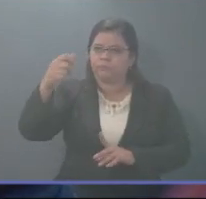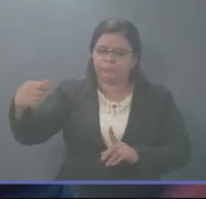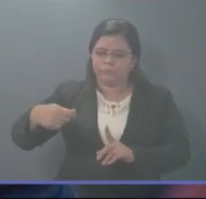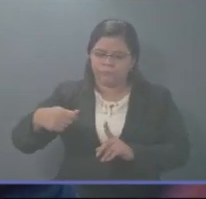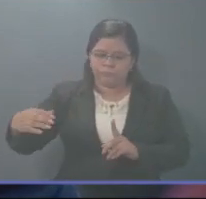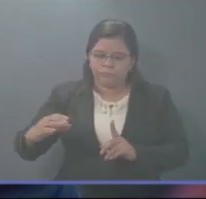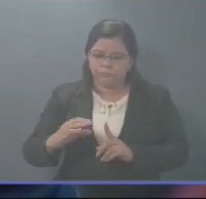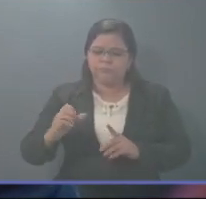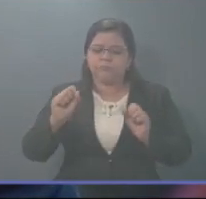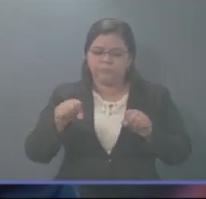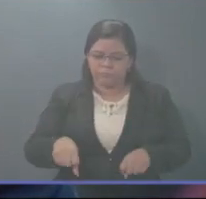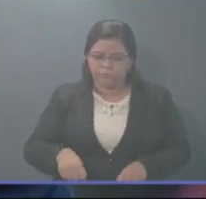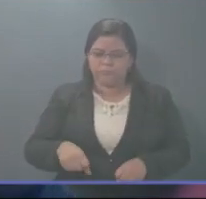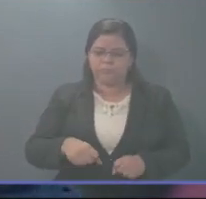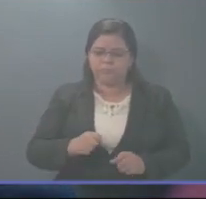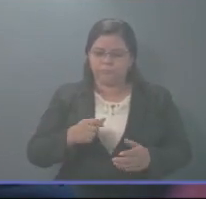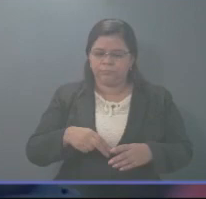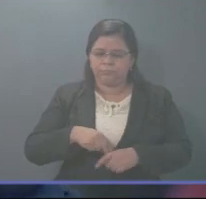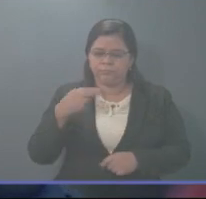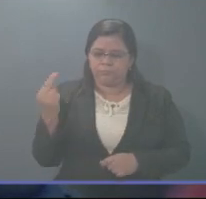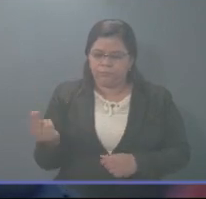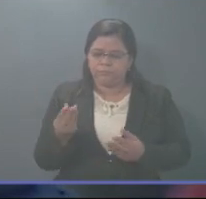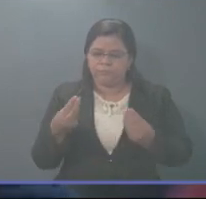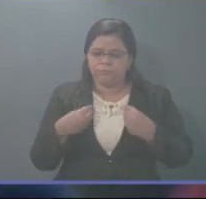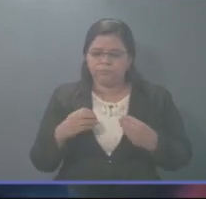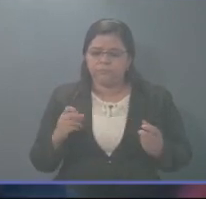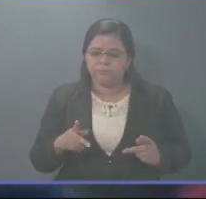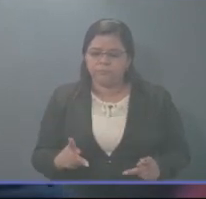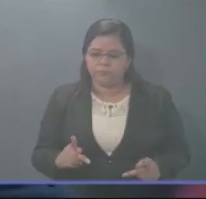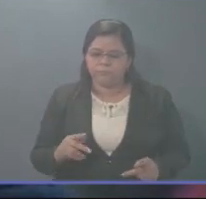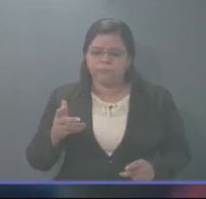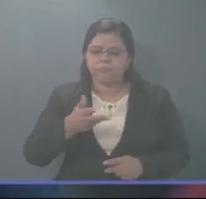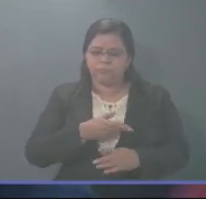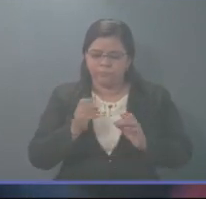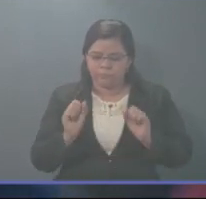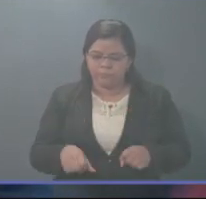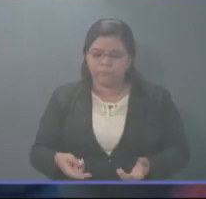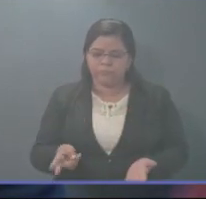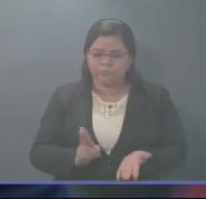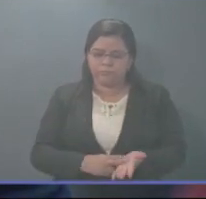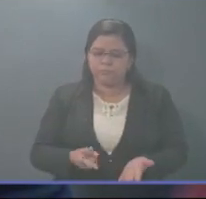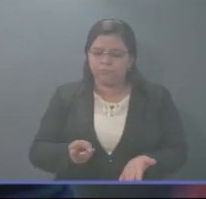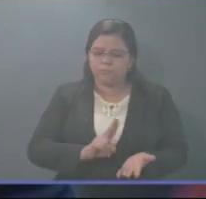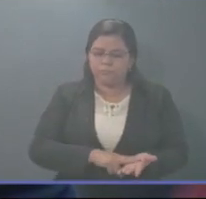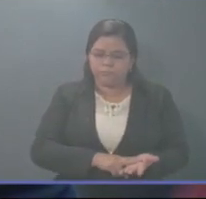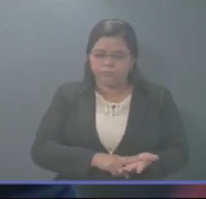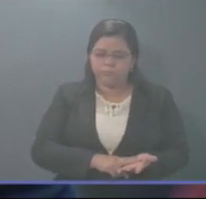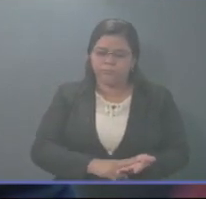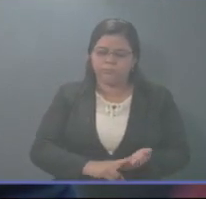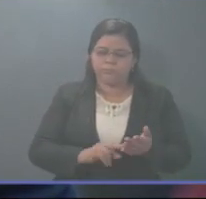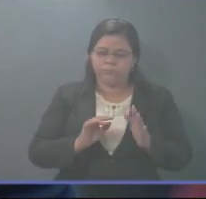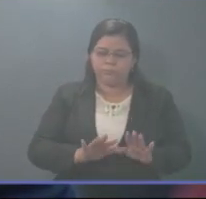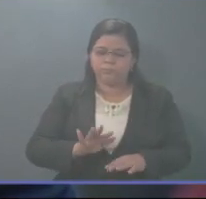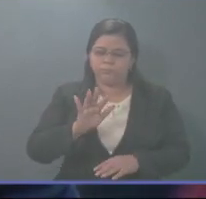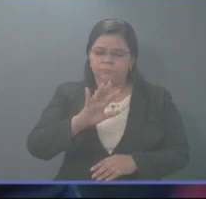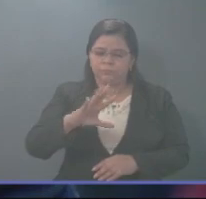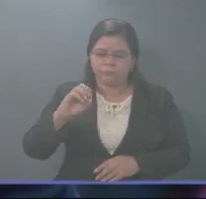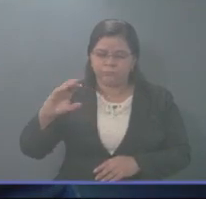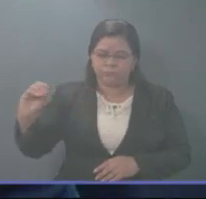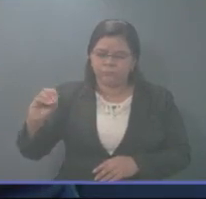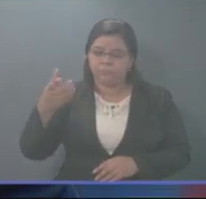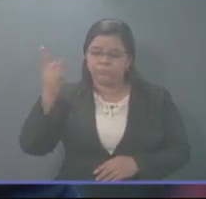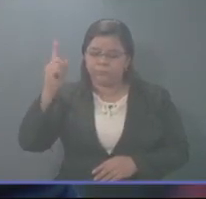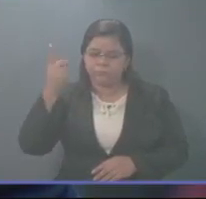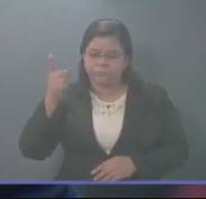puedan retirarse. Y esto nos va a dar oportunidades para contratar más o menos unos 500 maestros